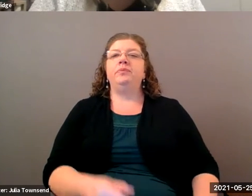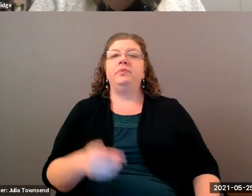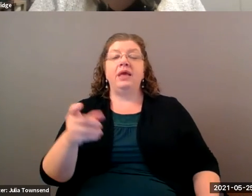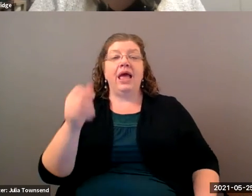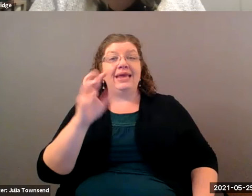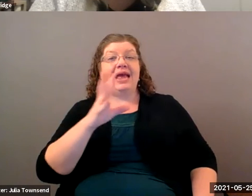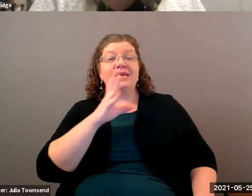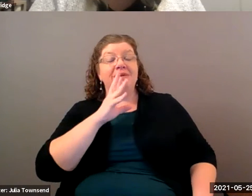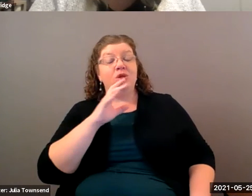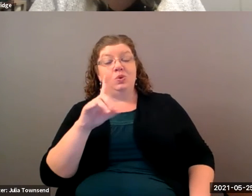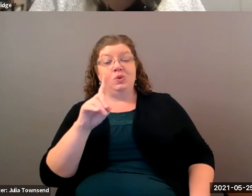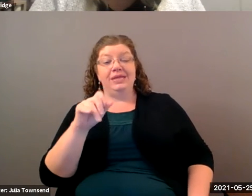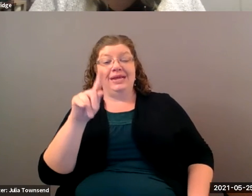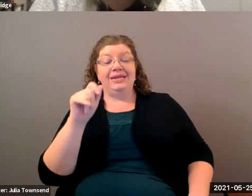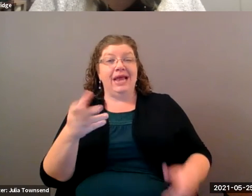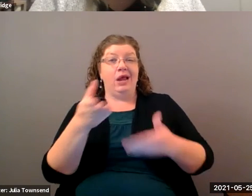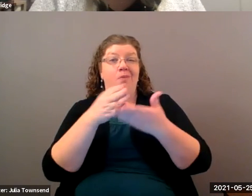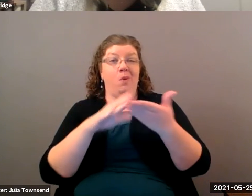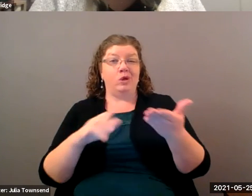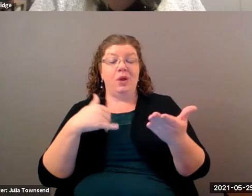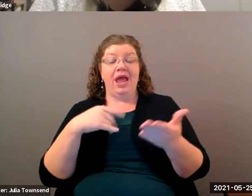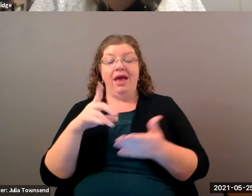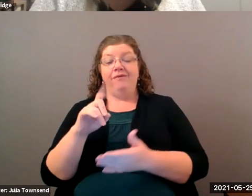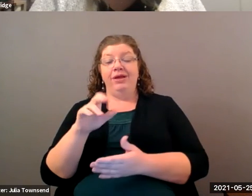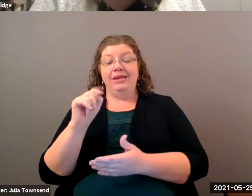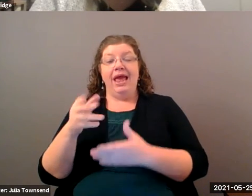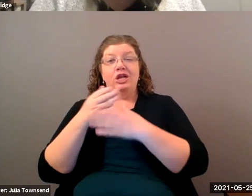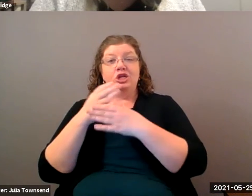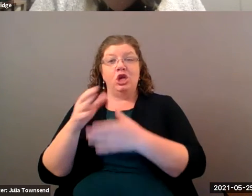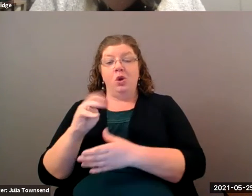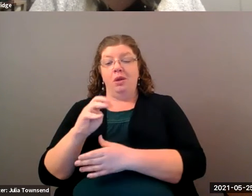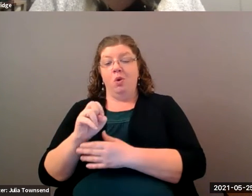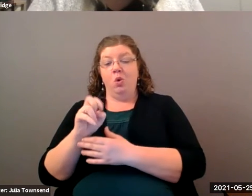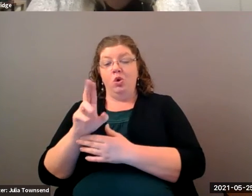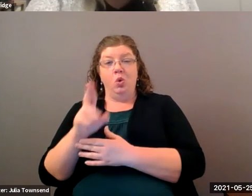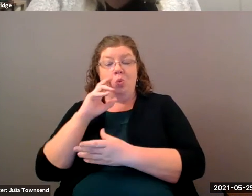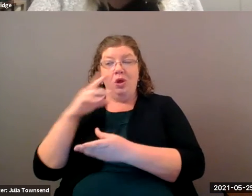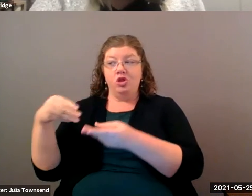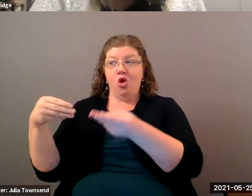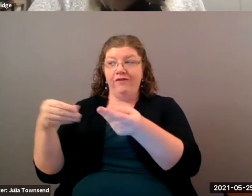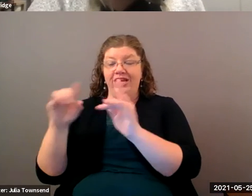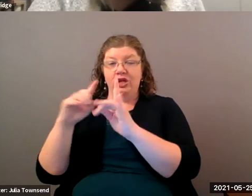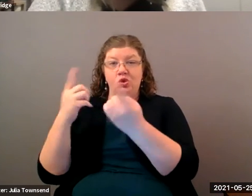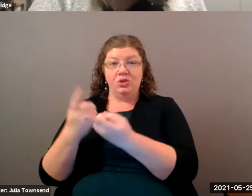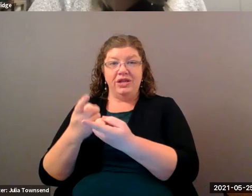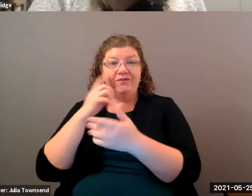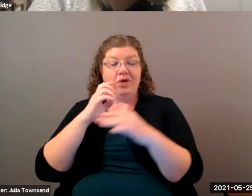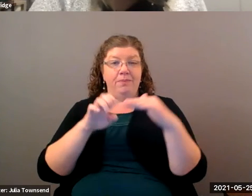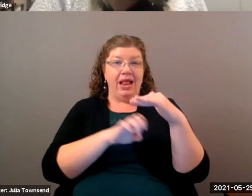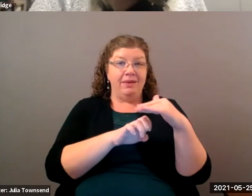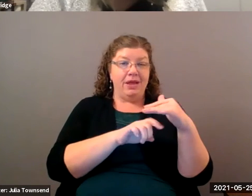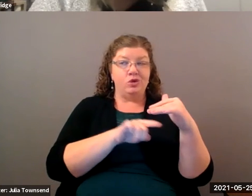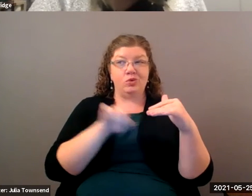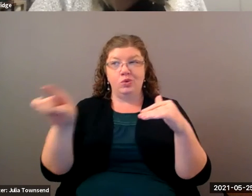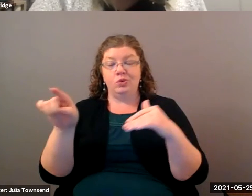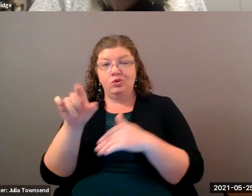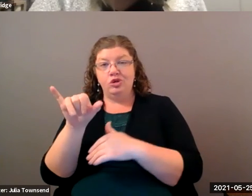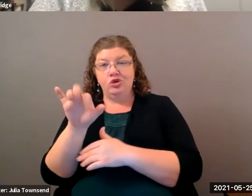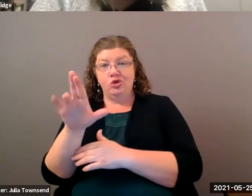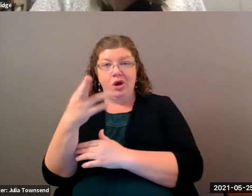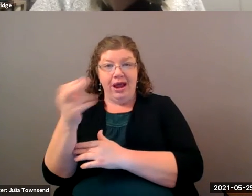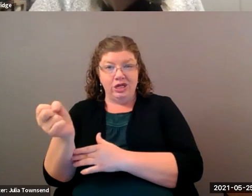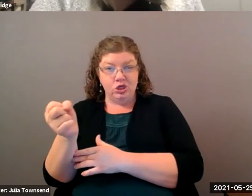Sí, yo puedo hablar sobre la información, los datos que tenemos. Tenemos un acuerdo con